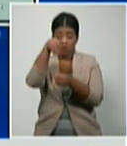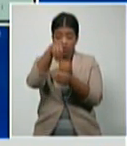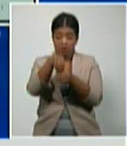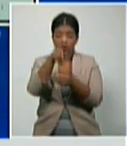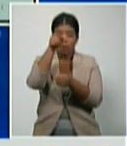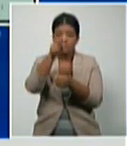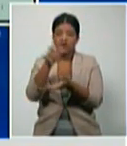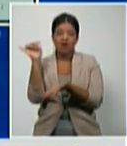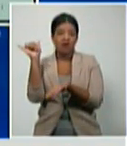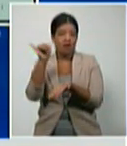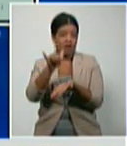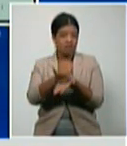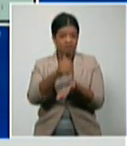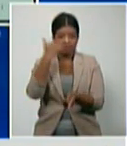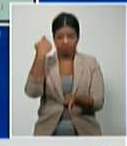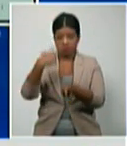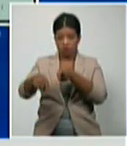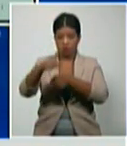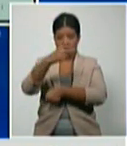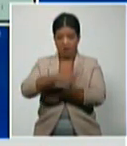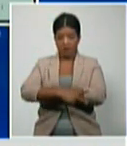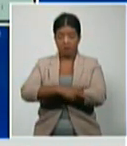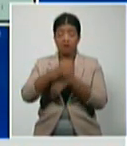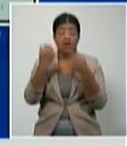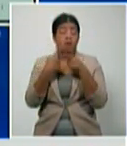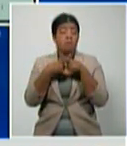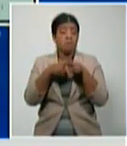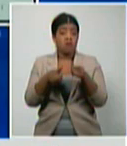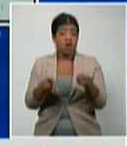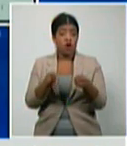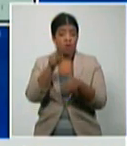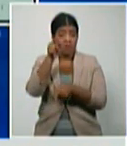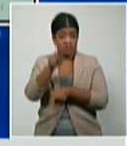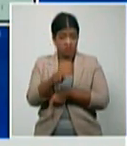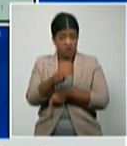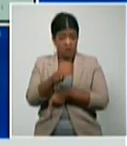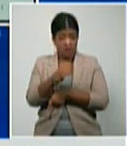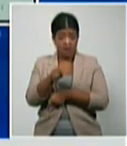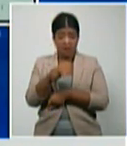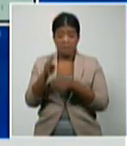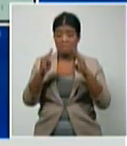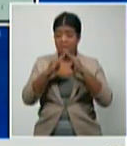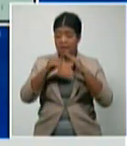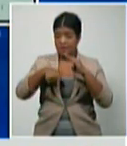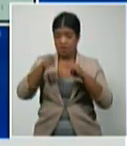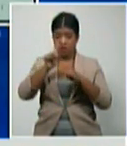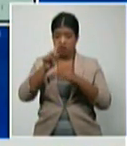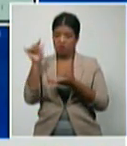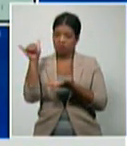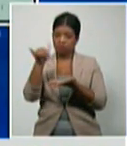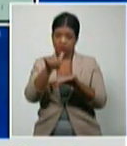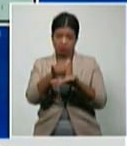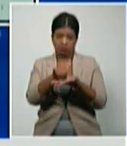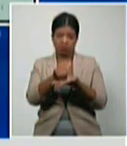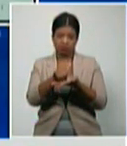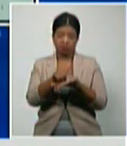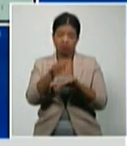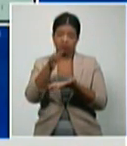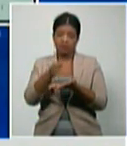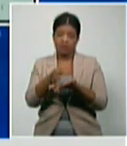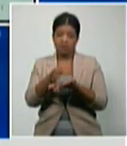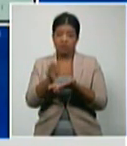personas importadas, pero estas personas arribaron del exterior, arribaron incubando la